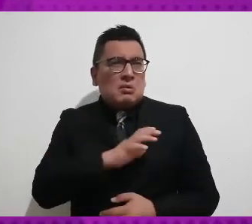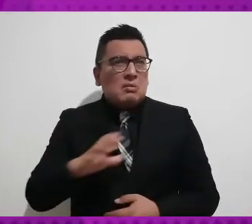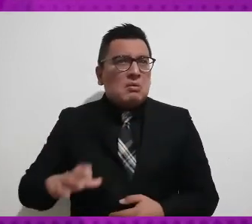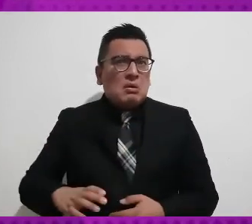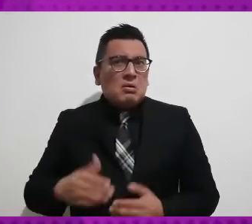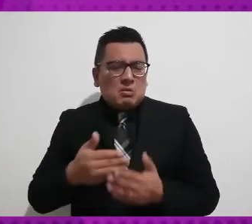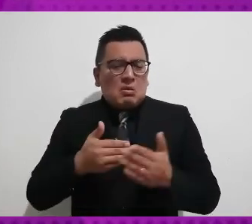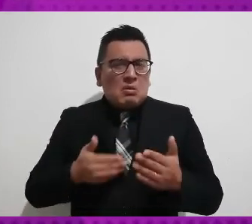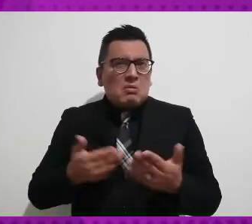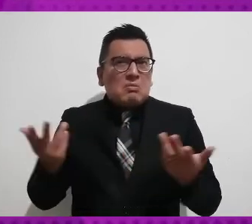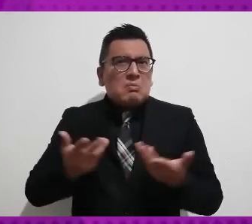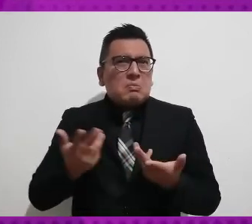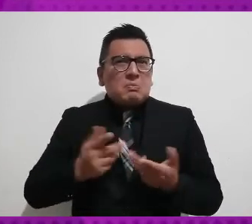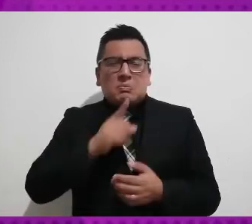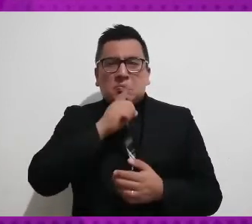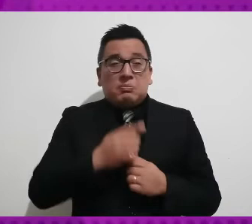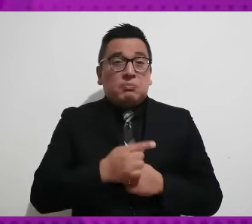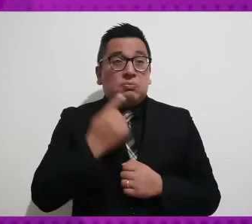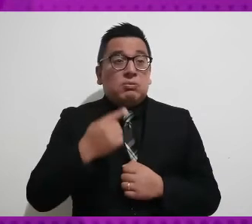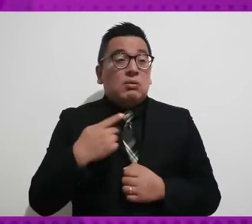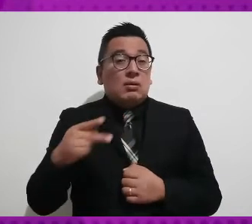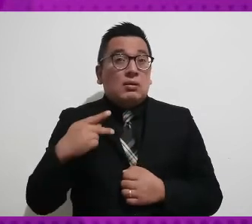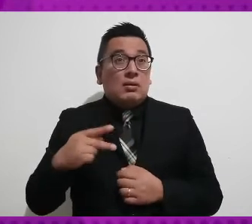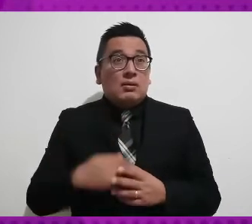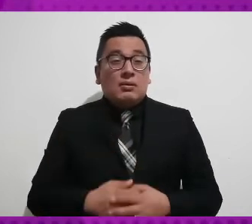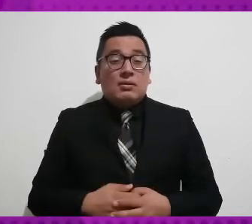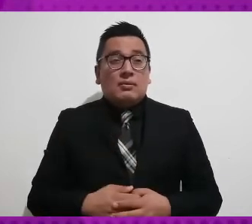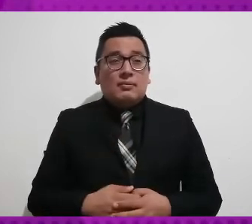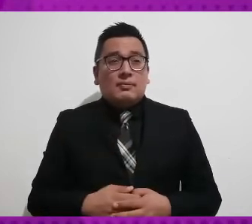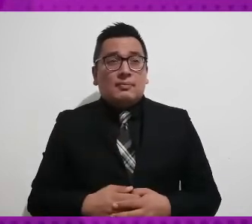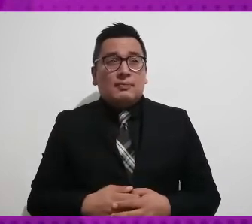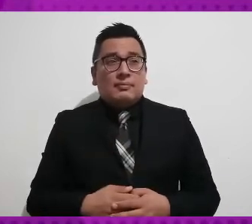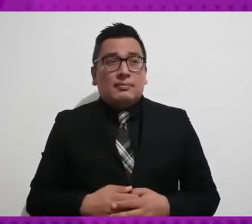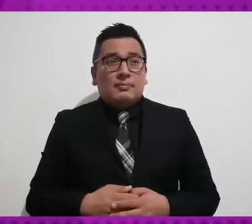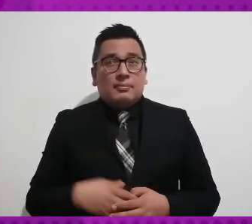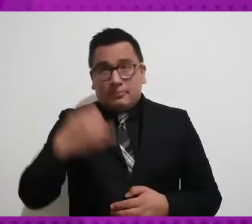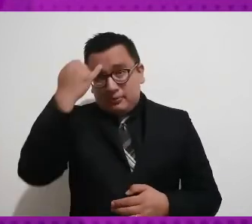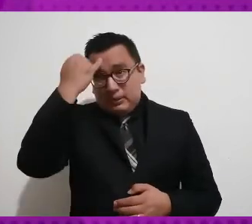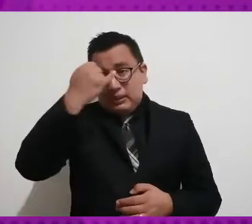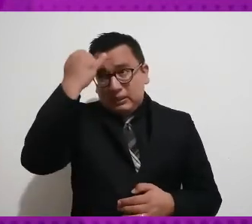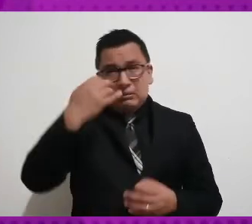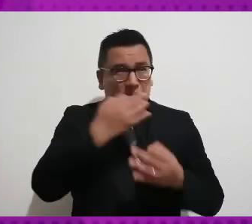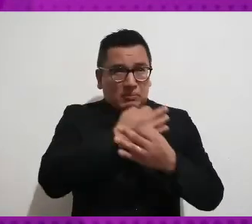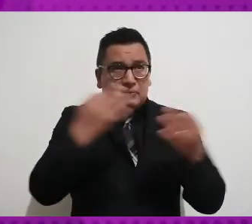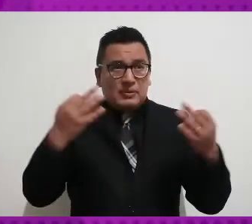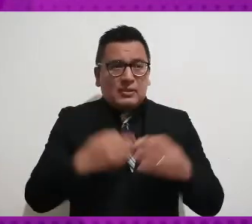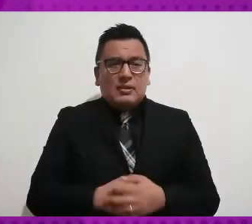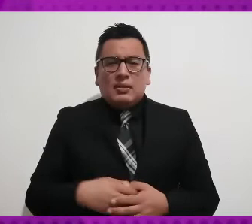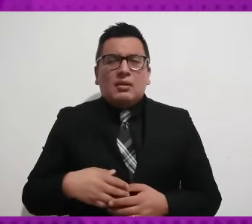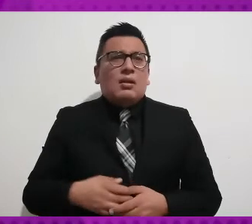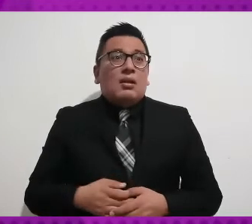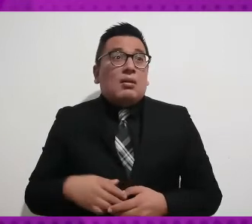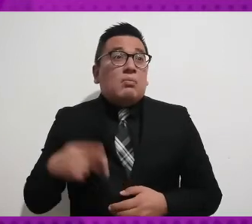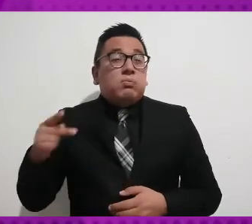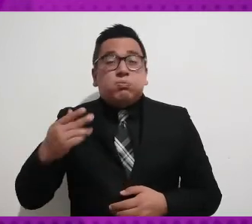son postulados, porque al momento de estar ellos presentando pues sus propuestas, entre comillas, no tienen